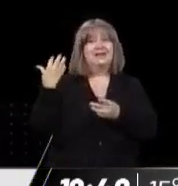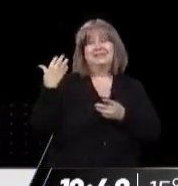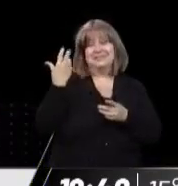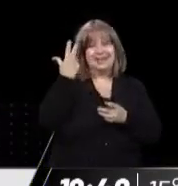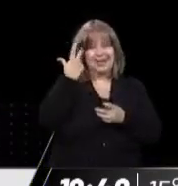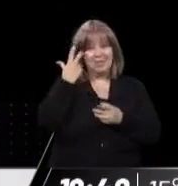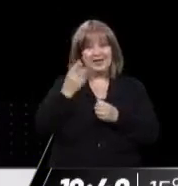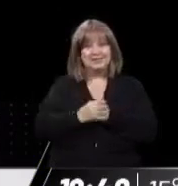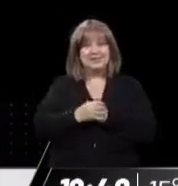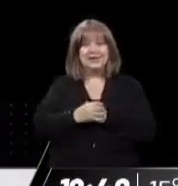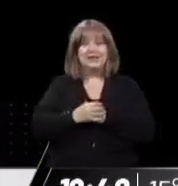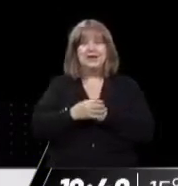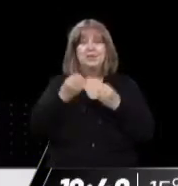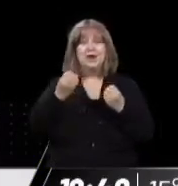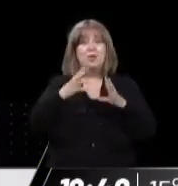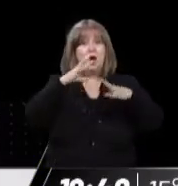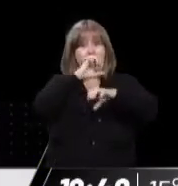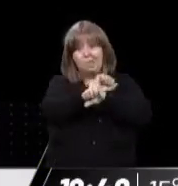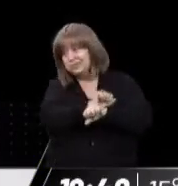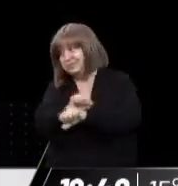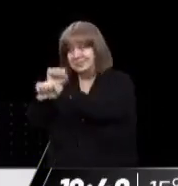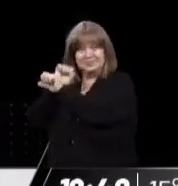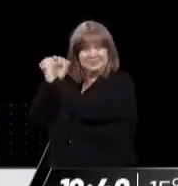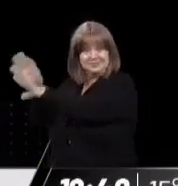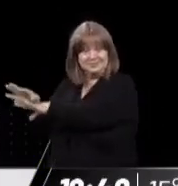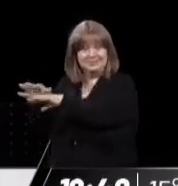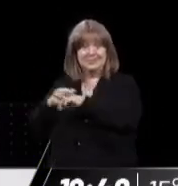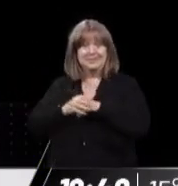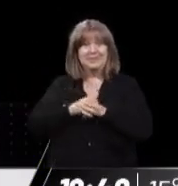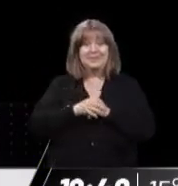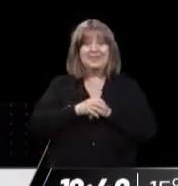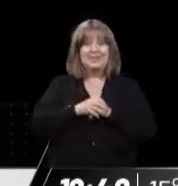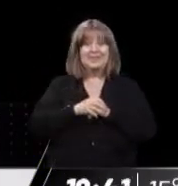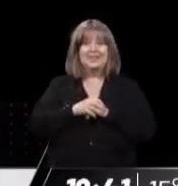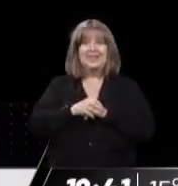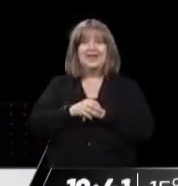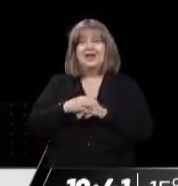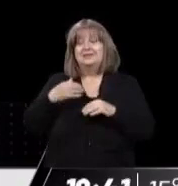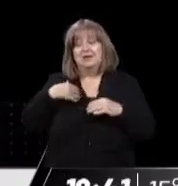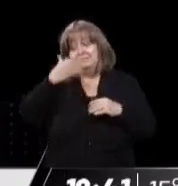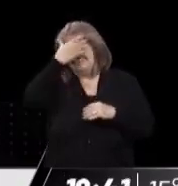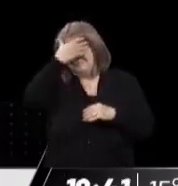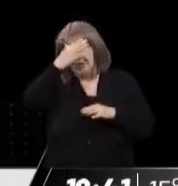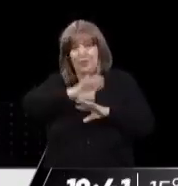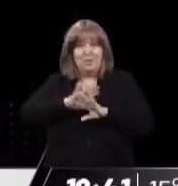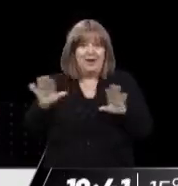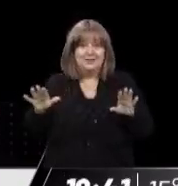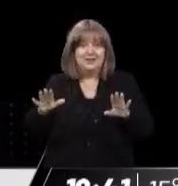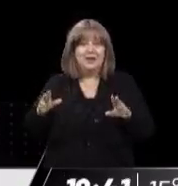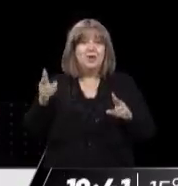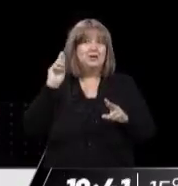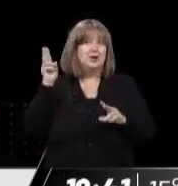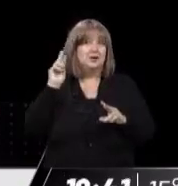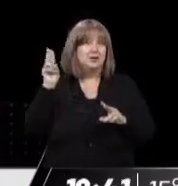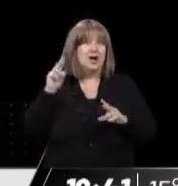el resto del partido sí, sí, te lo perdiste, Kenneth, ¿no es cierto? Ni te enteraste de que entraron dos más después. No, no, o sea, me enteré por el sonido de